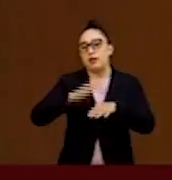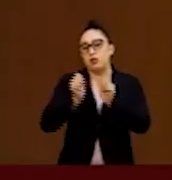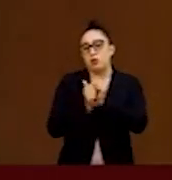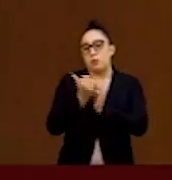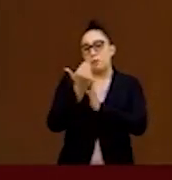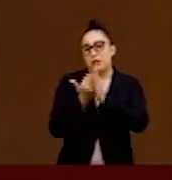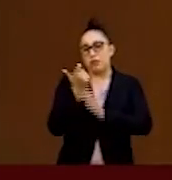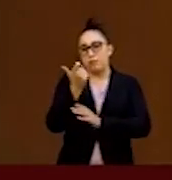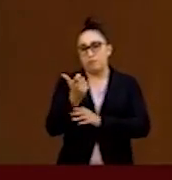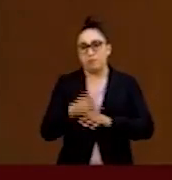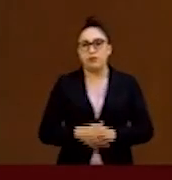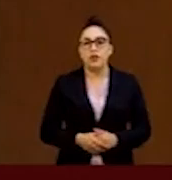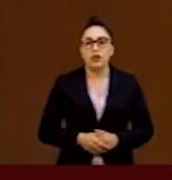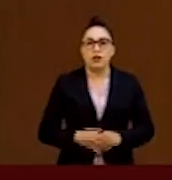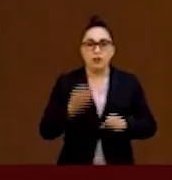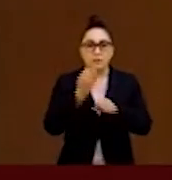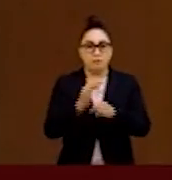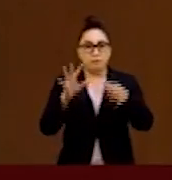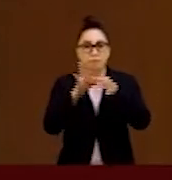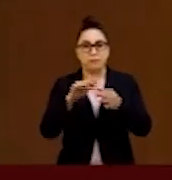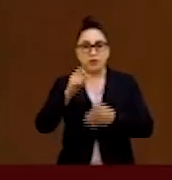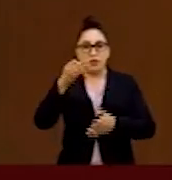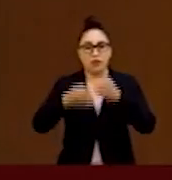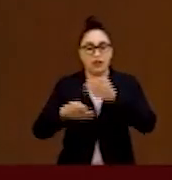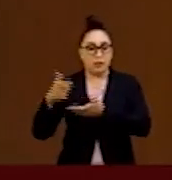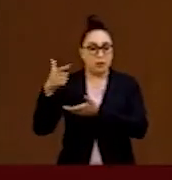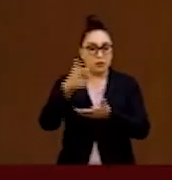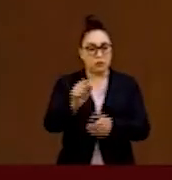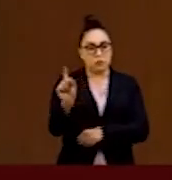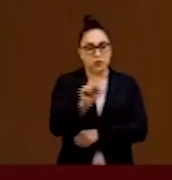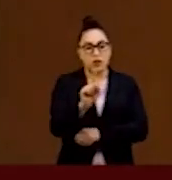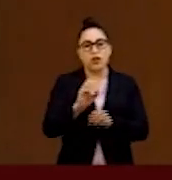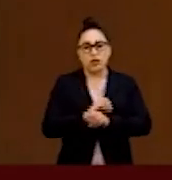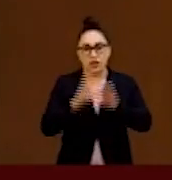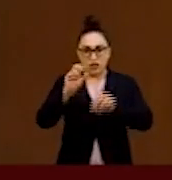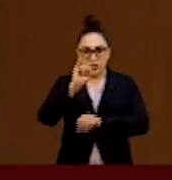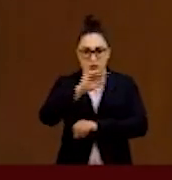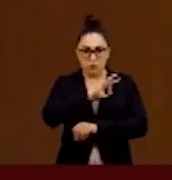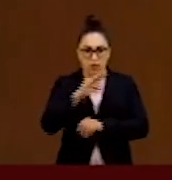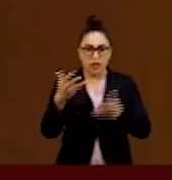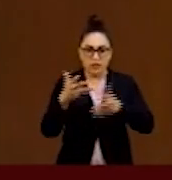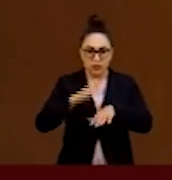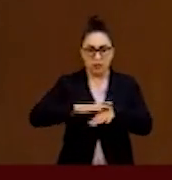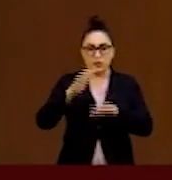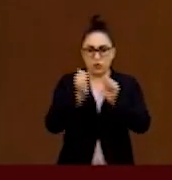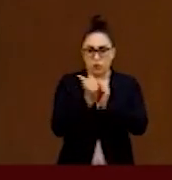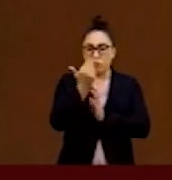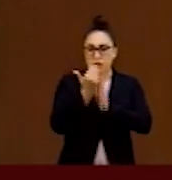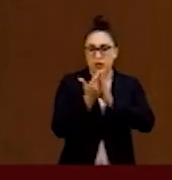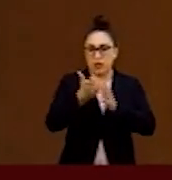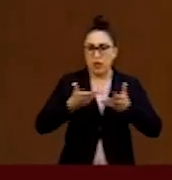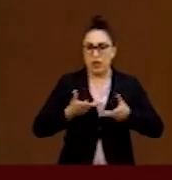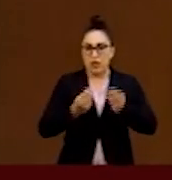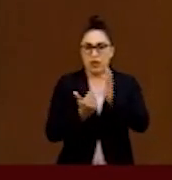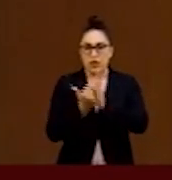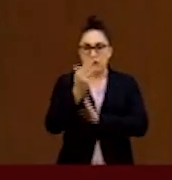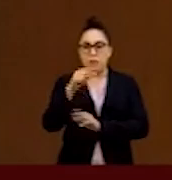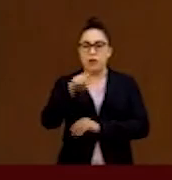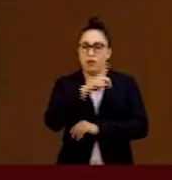No es un tema de recursos, es un tema de vocación. Claro que se puede tener austeridad, siempre y cuando haya